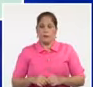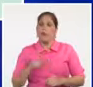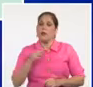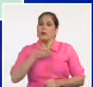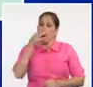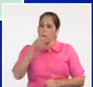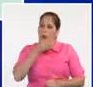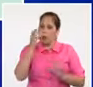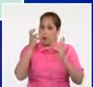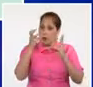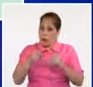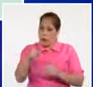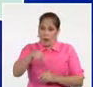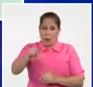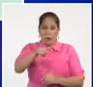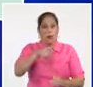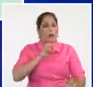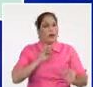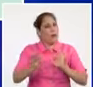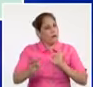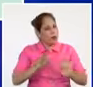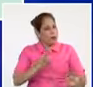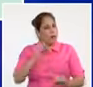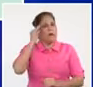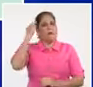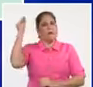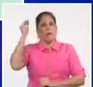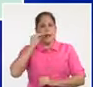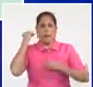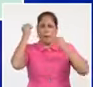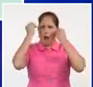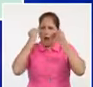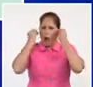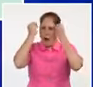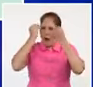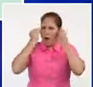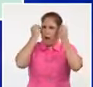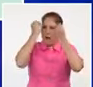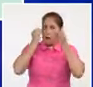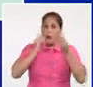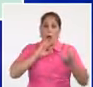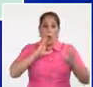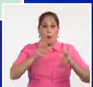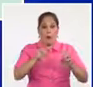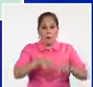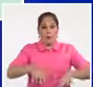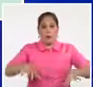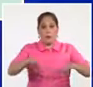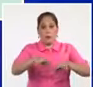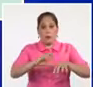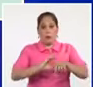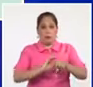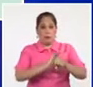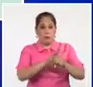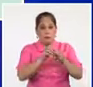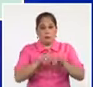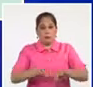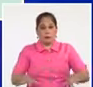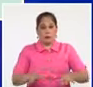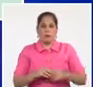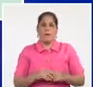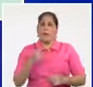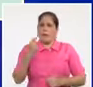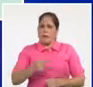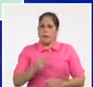cifra para que cada persona pueda analizar lo complejo de la situación epidemiológica y lo que tiene